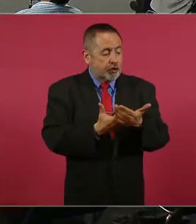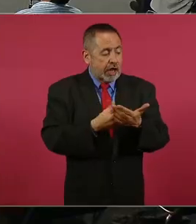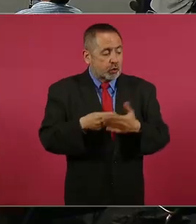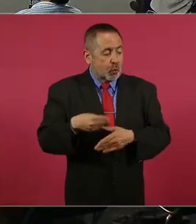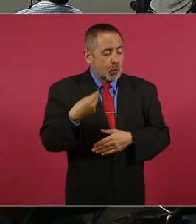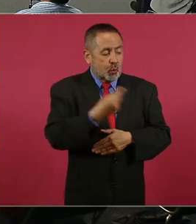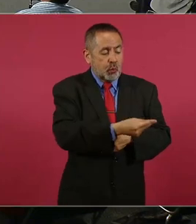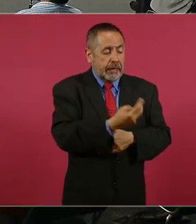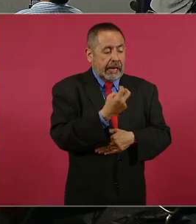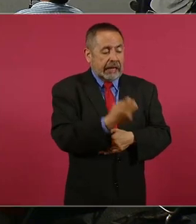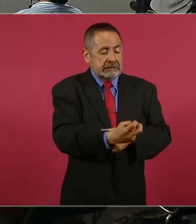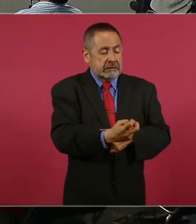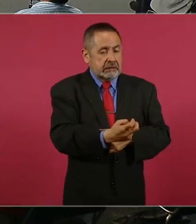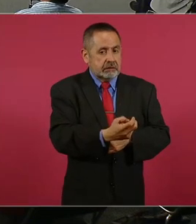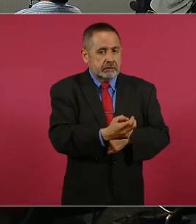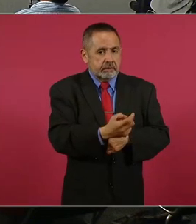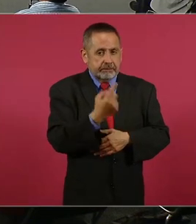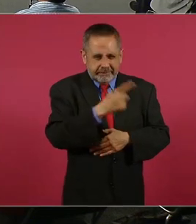y